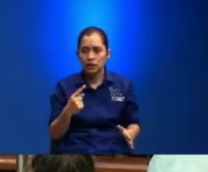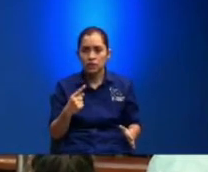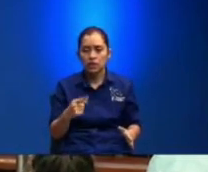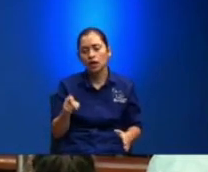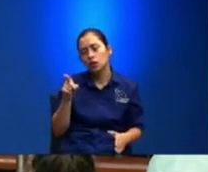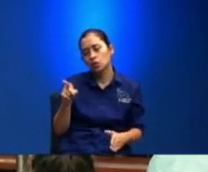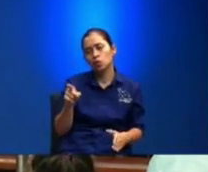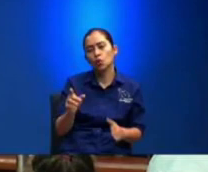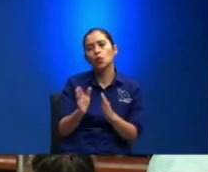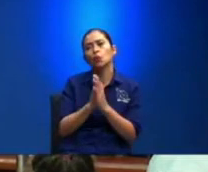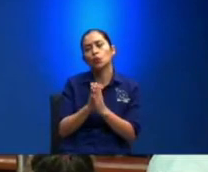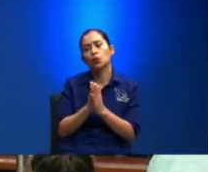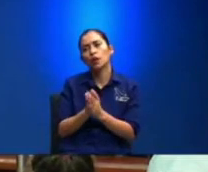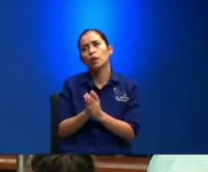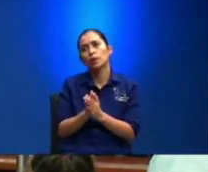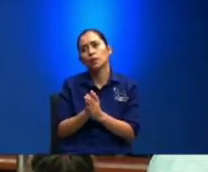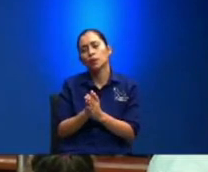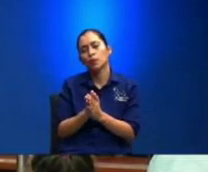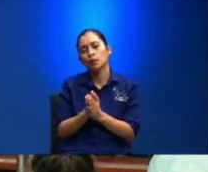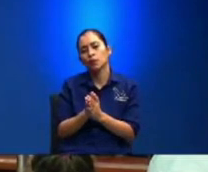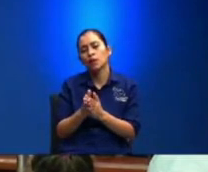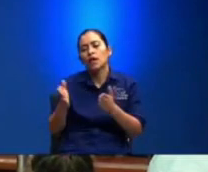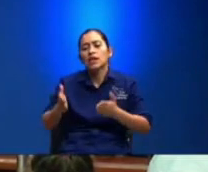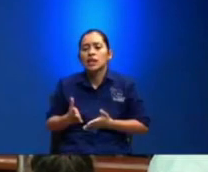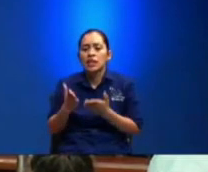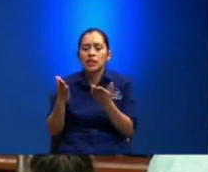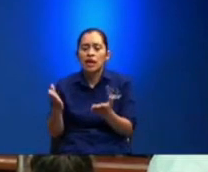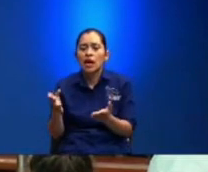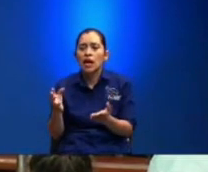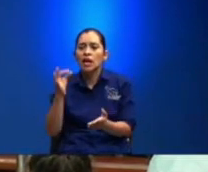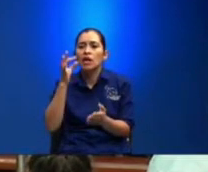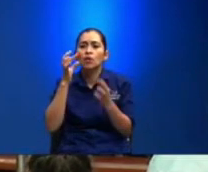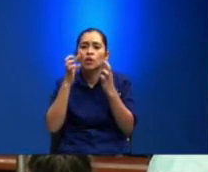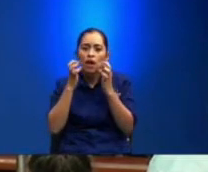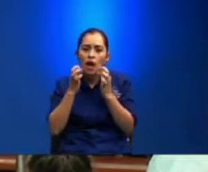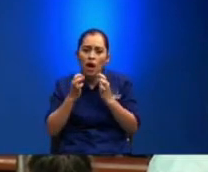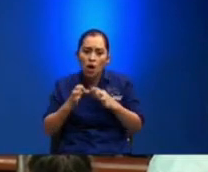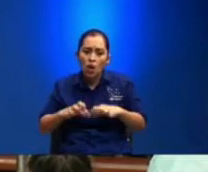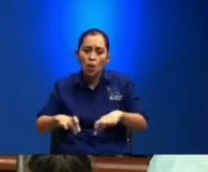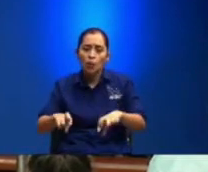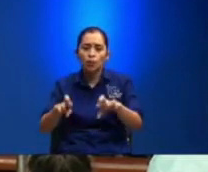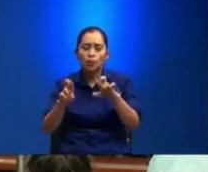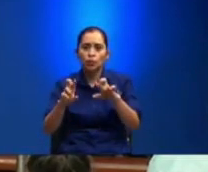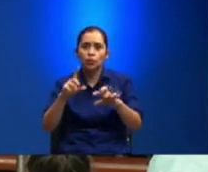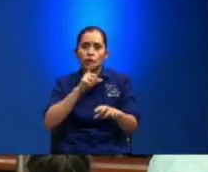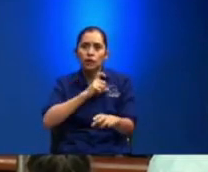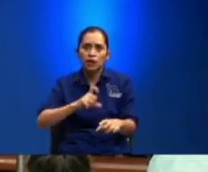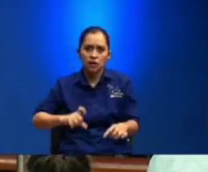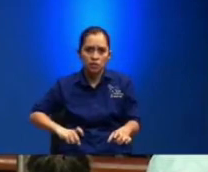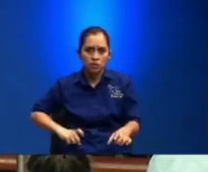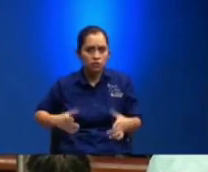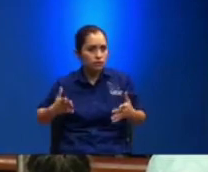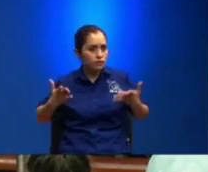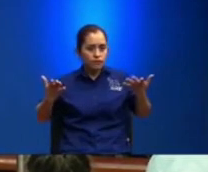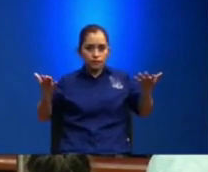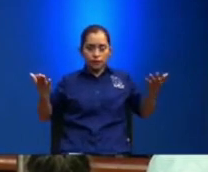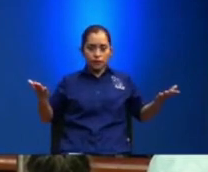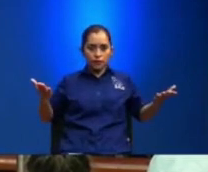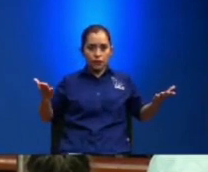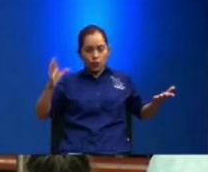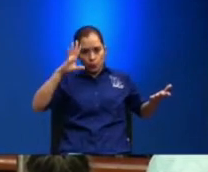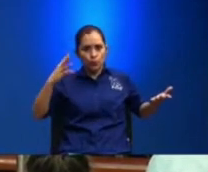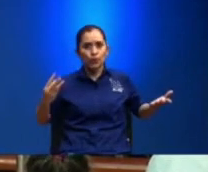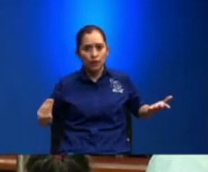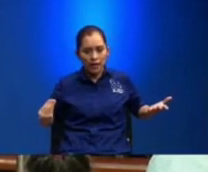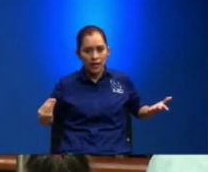salir de todas las cosas cristo no es un producto comercial para que lo vendamos así el cristo es la oportunidad de